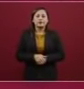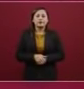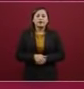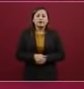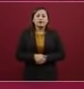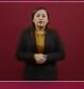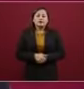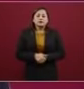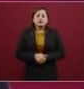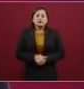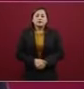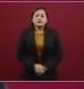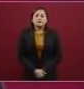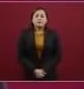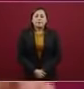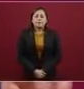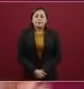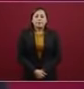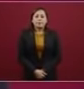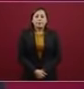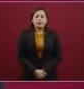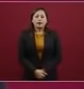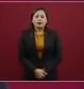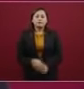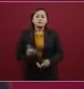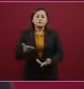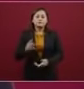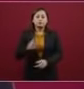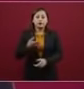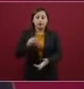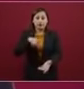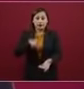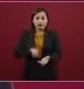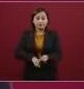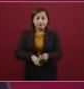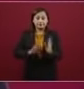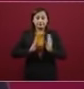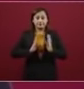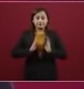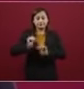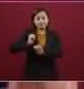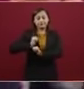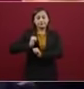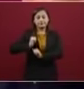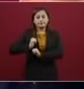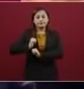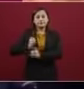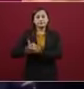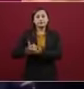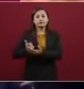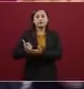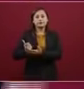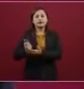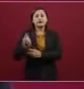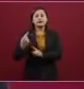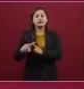Los elementos del ejército, los soldados, ganan un poco menos que la Policía